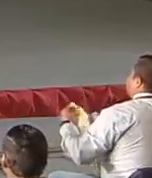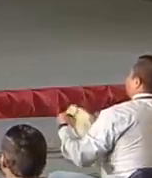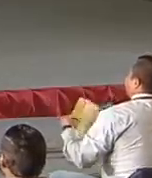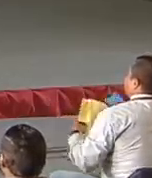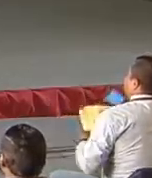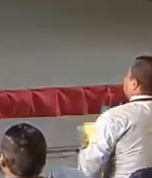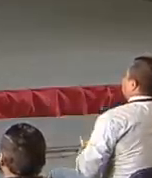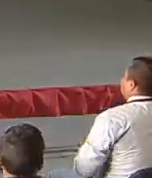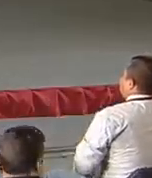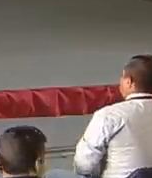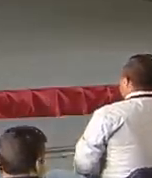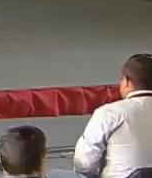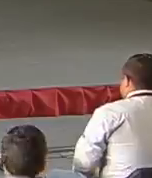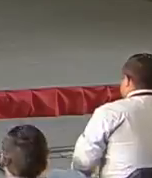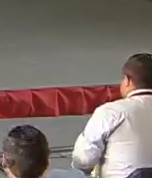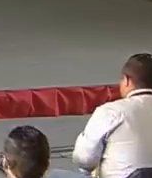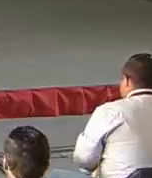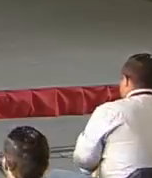Vamos a